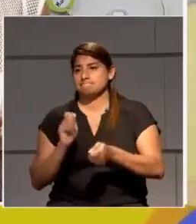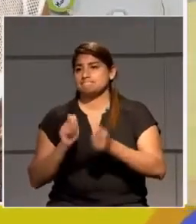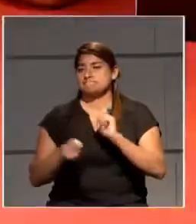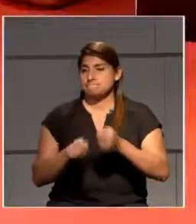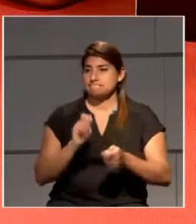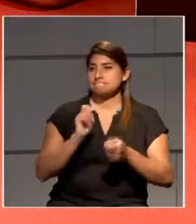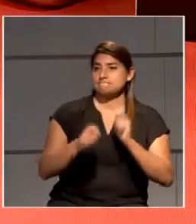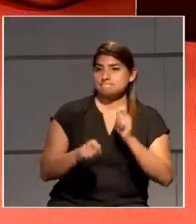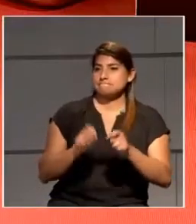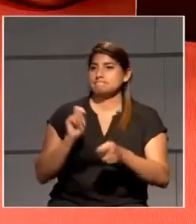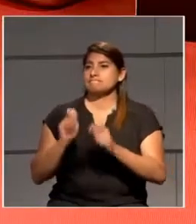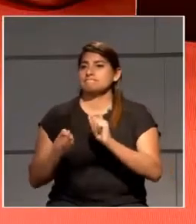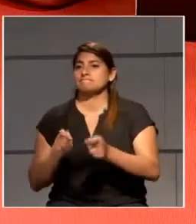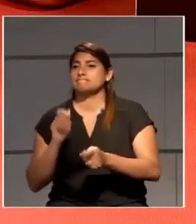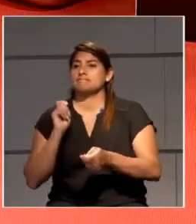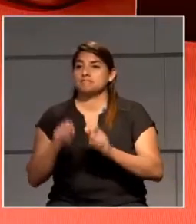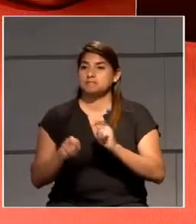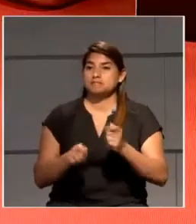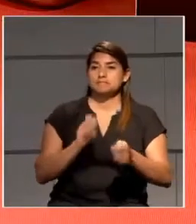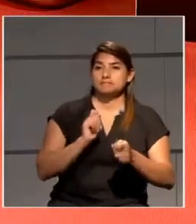Ustedes toquen, toquen, toquen, que yo voy a bailar.